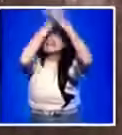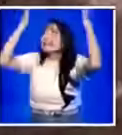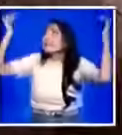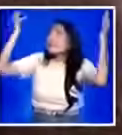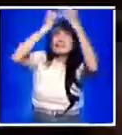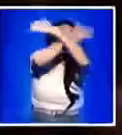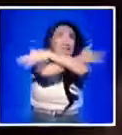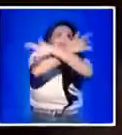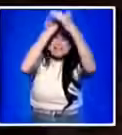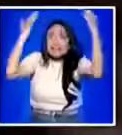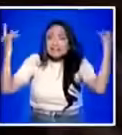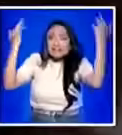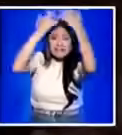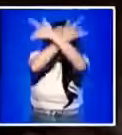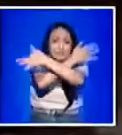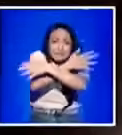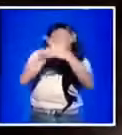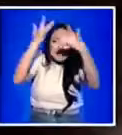los guardianes.